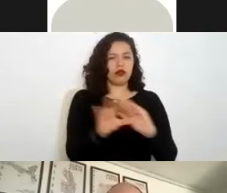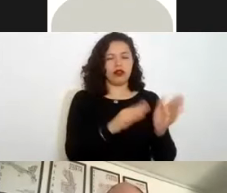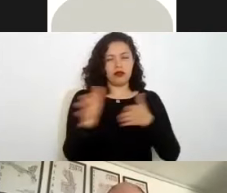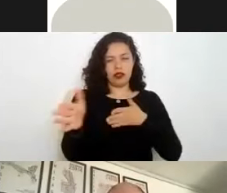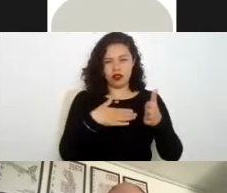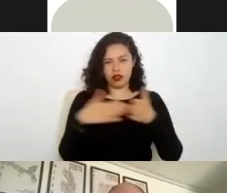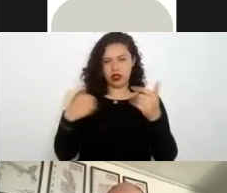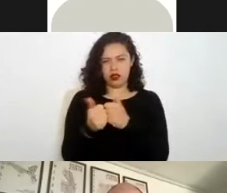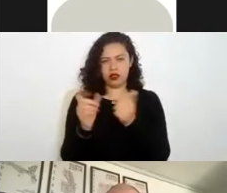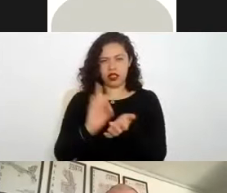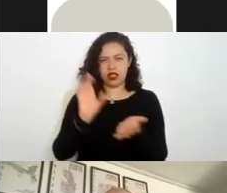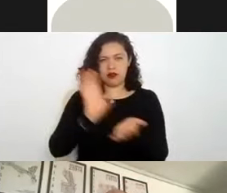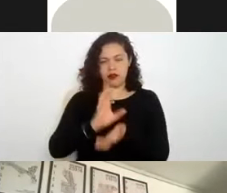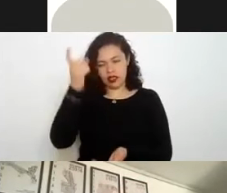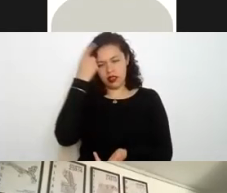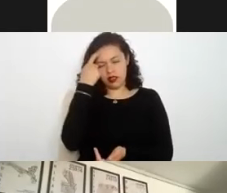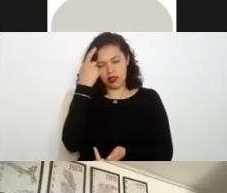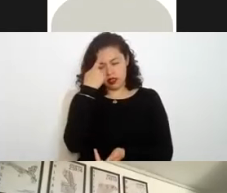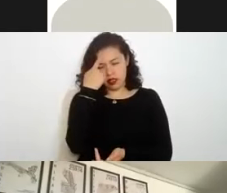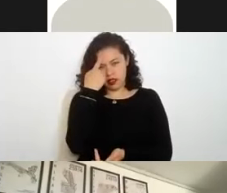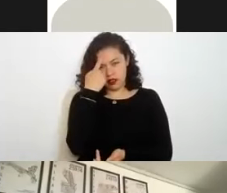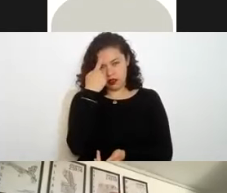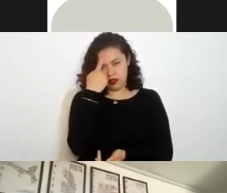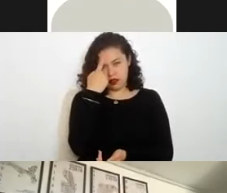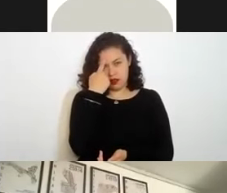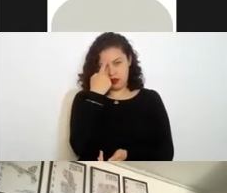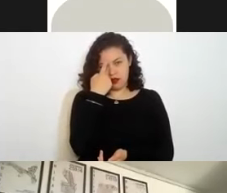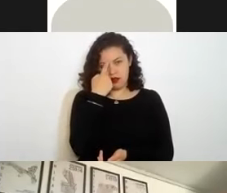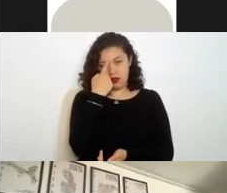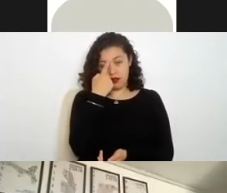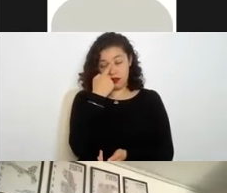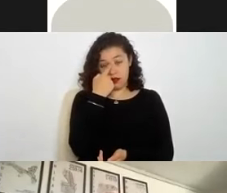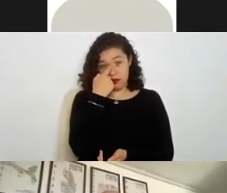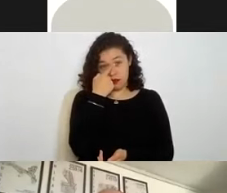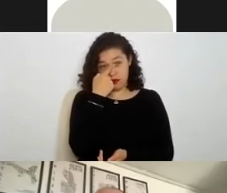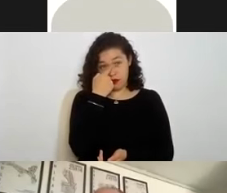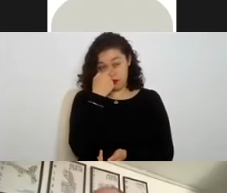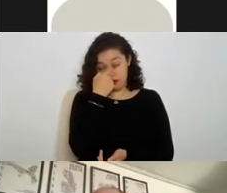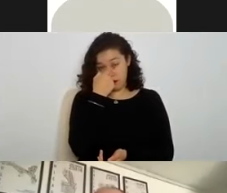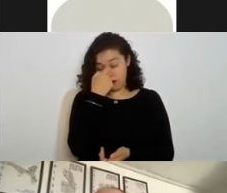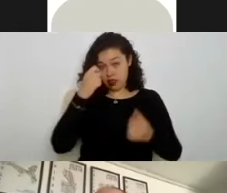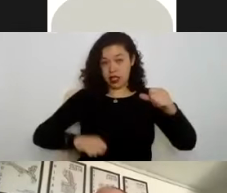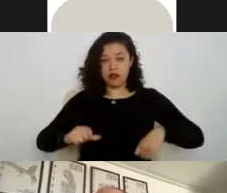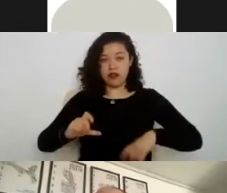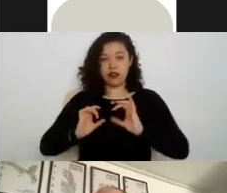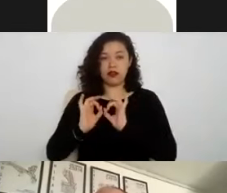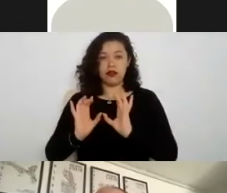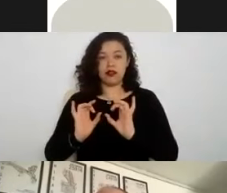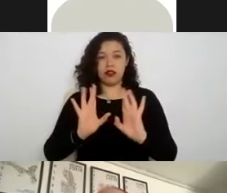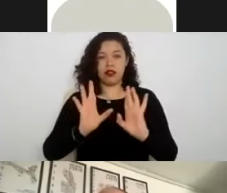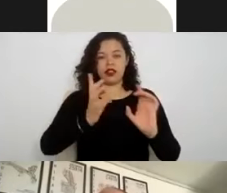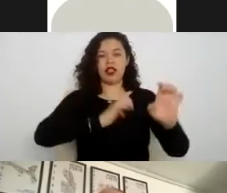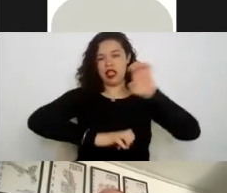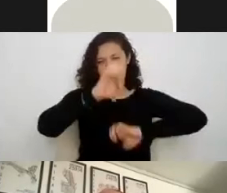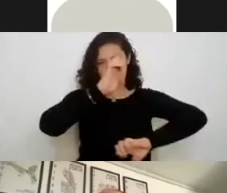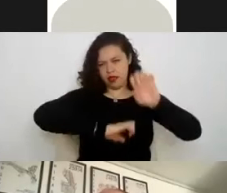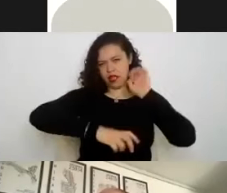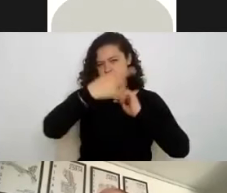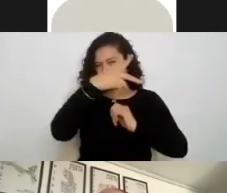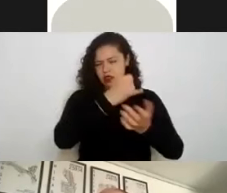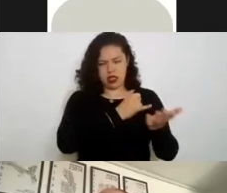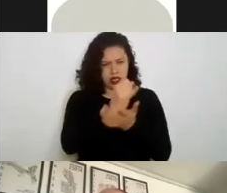con discapacidad intelectual, donde son actividades que pues tal vez son de manera esporádica, pero ahí sí depende de la empresa. Nosotros lo que hacemos es,